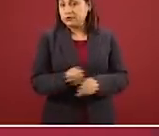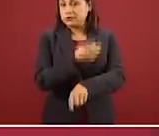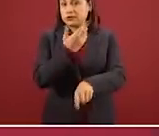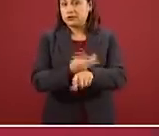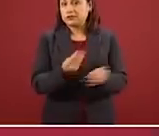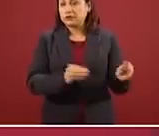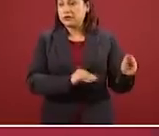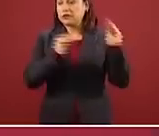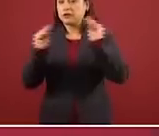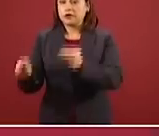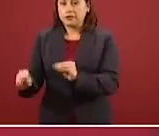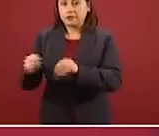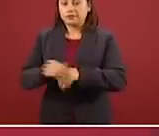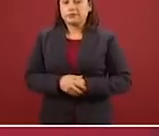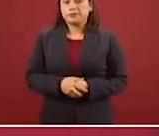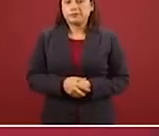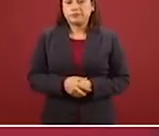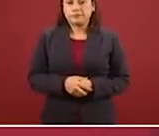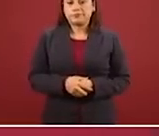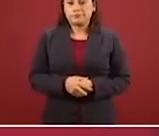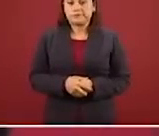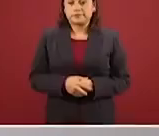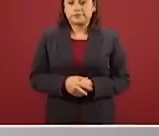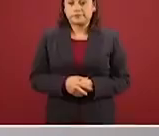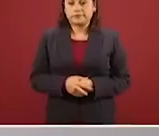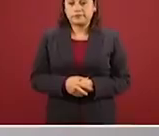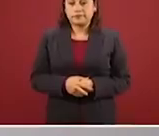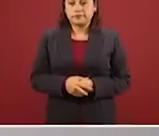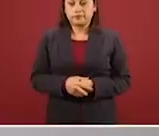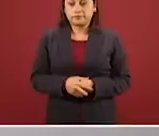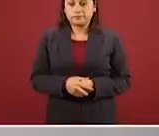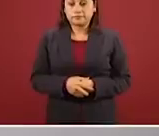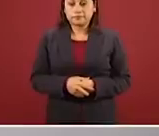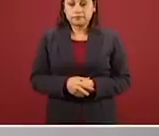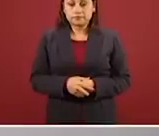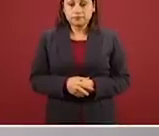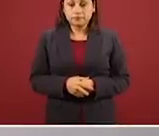secretarías. Desde luego, tiene que ser